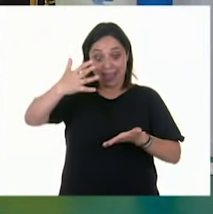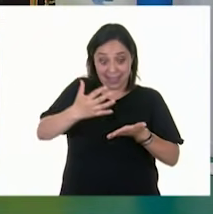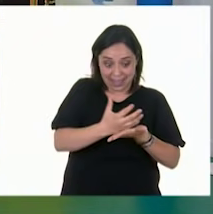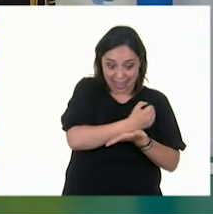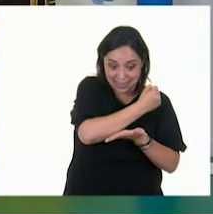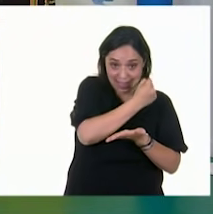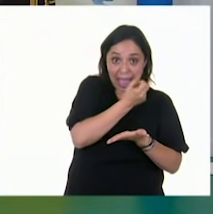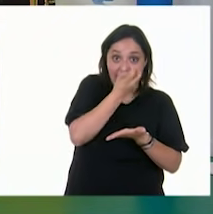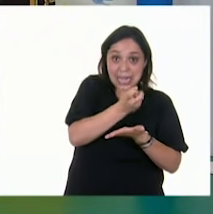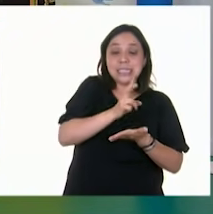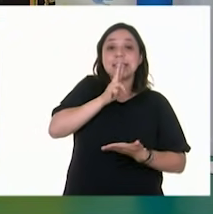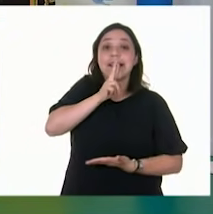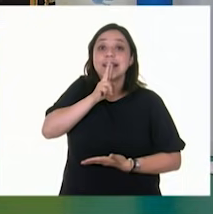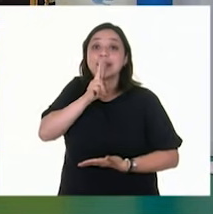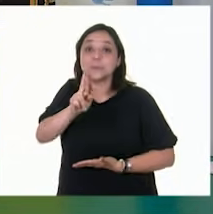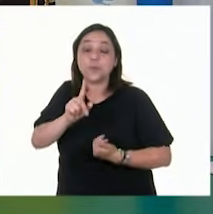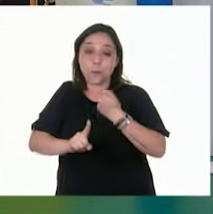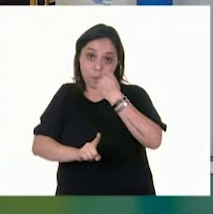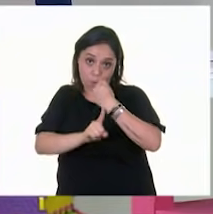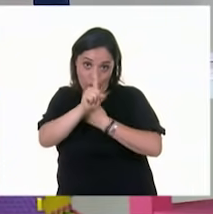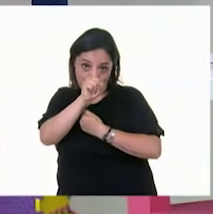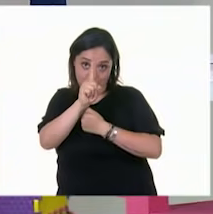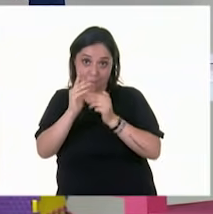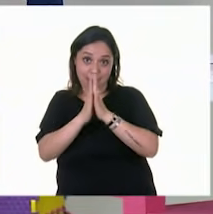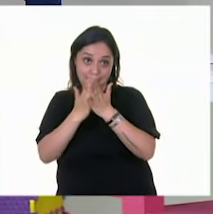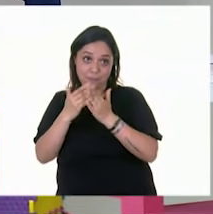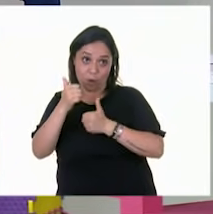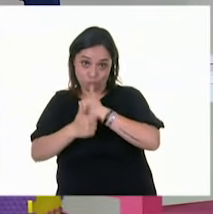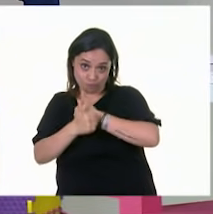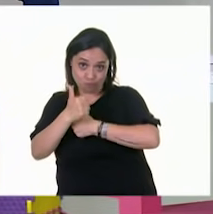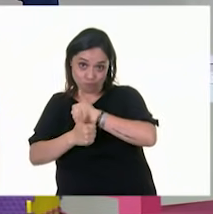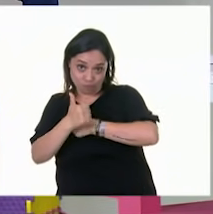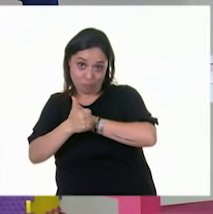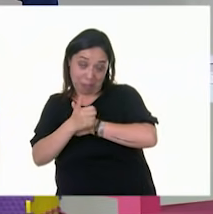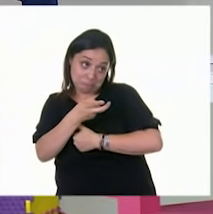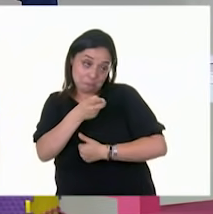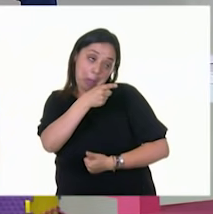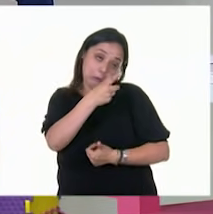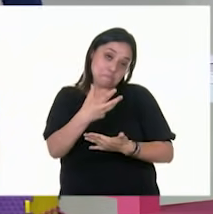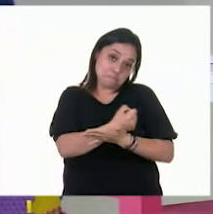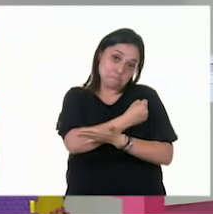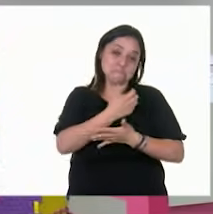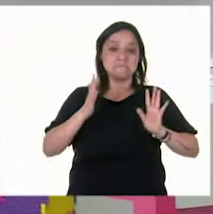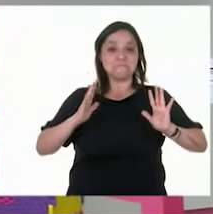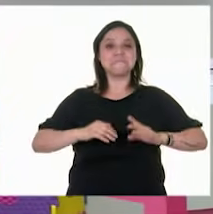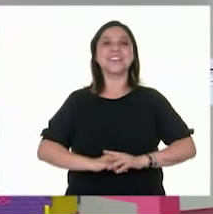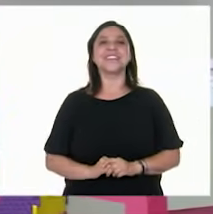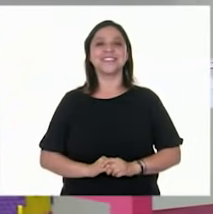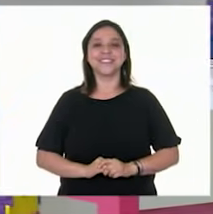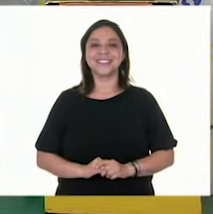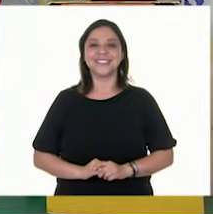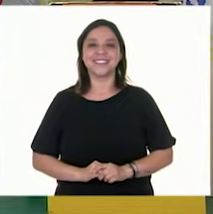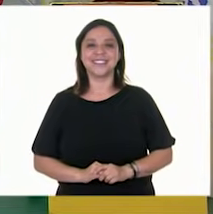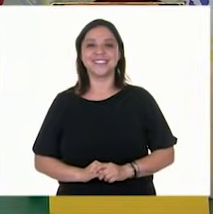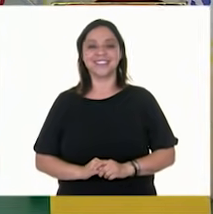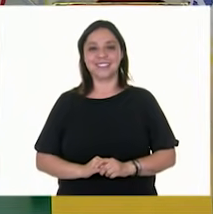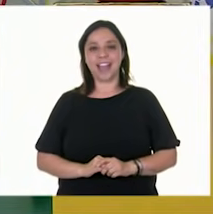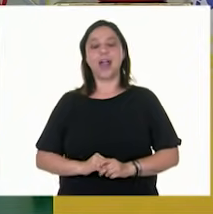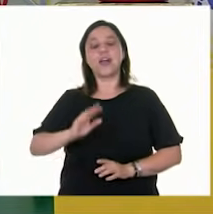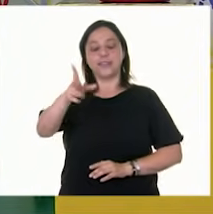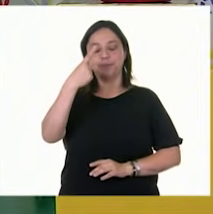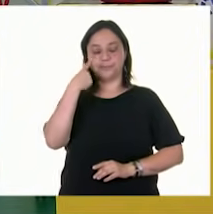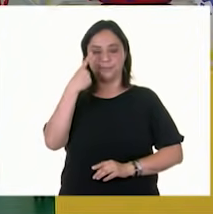era el primero en contestar el problema de nuestro libro de desafíos. Sí, ¿verdad? Entonces. Muy bien. Ok, entonces,